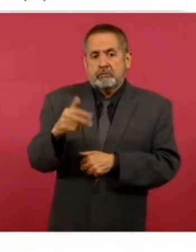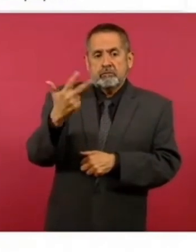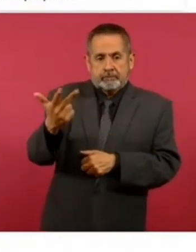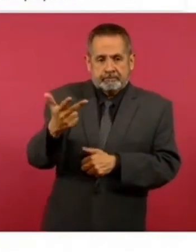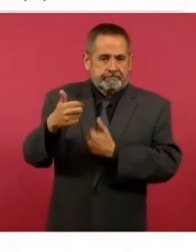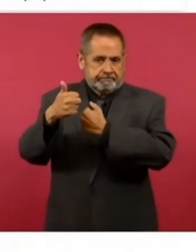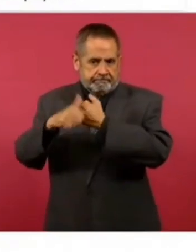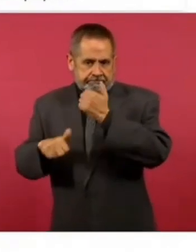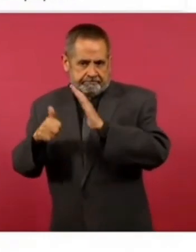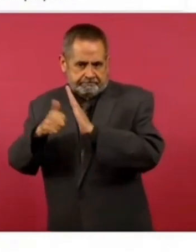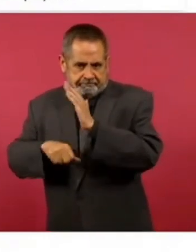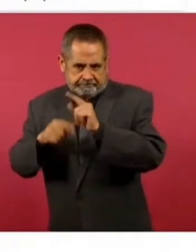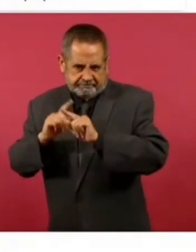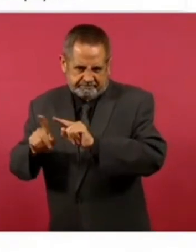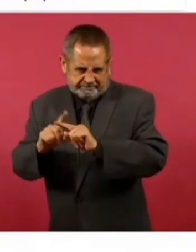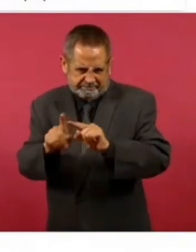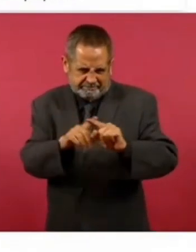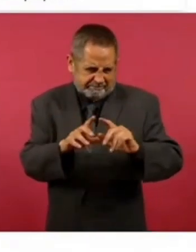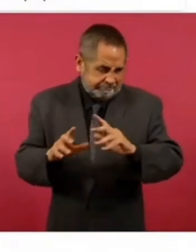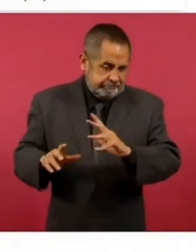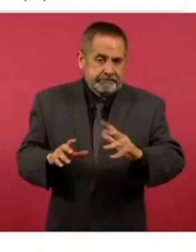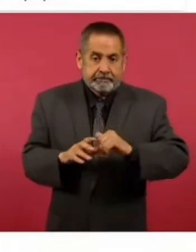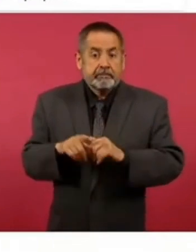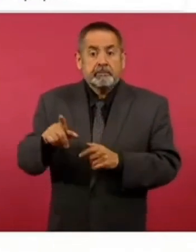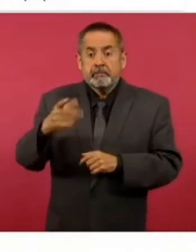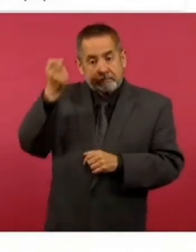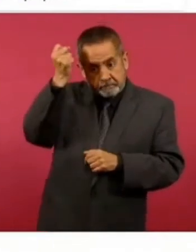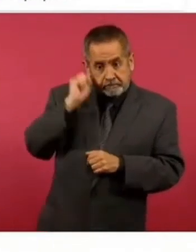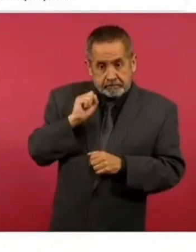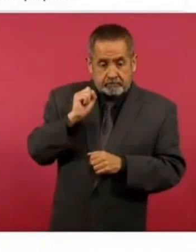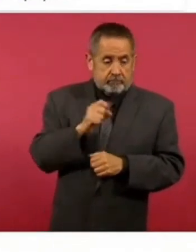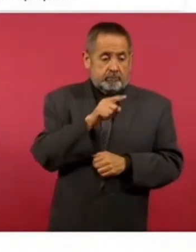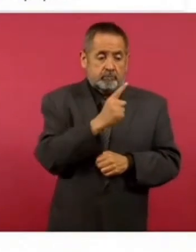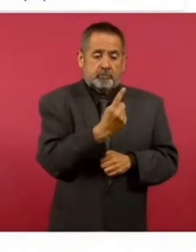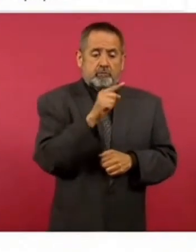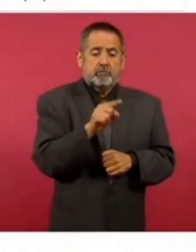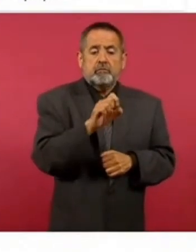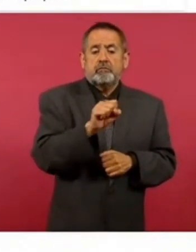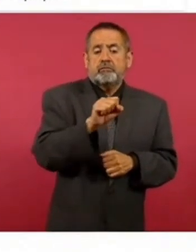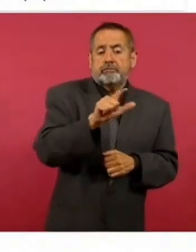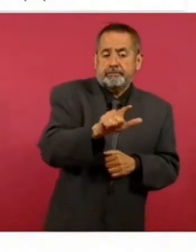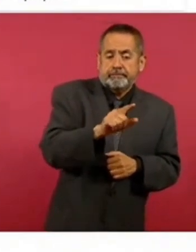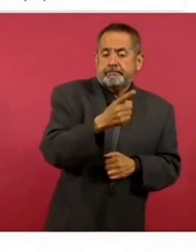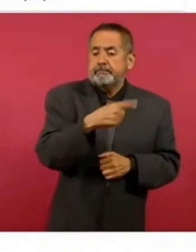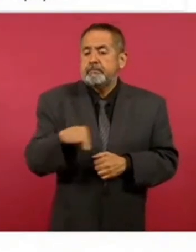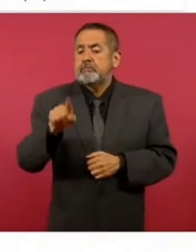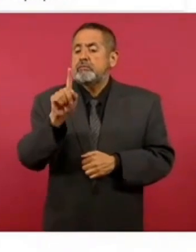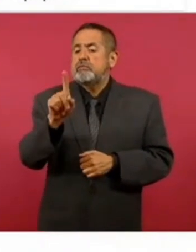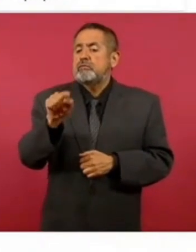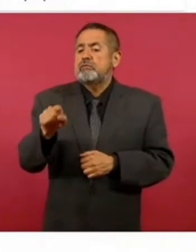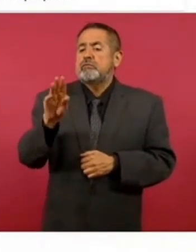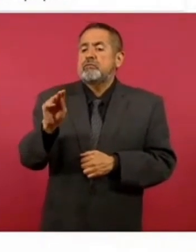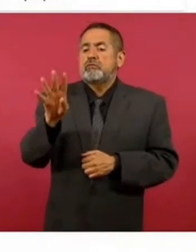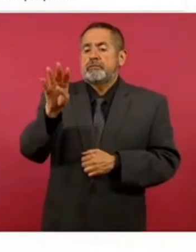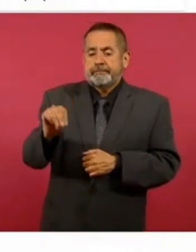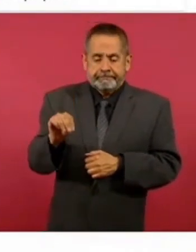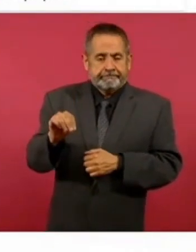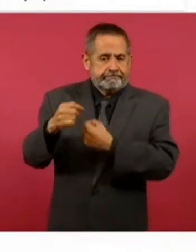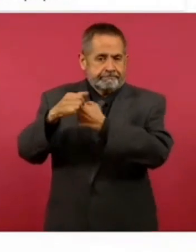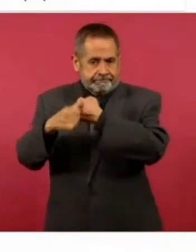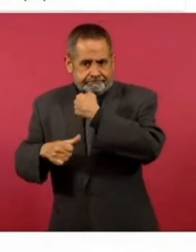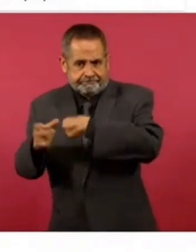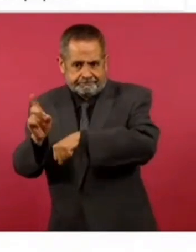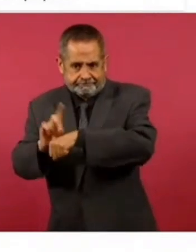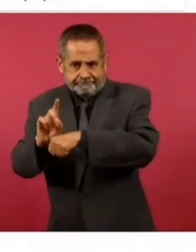decir, la productividad de los quirófanos en Sinaloa pasó de 1.67 a 1.99 cirugías